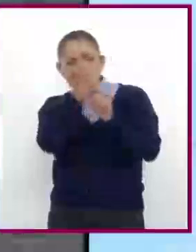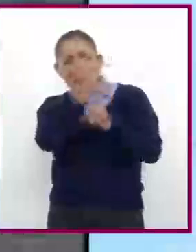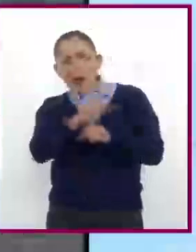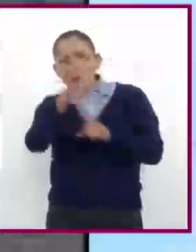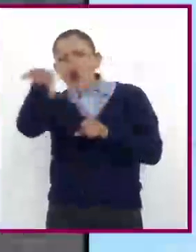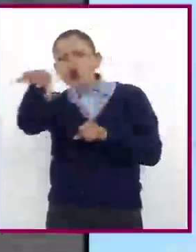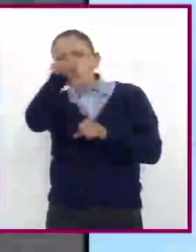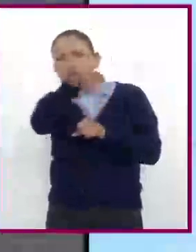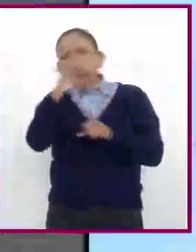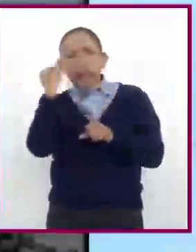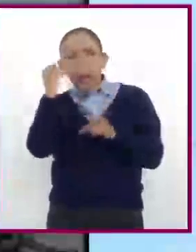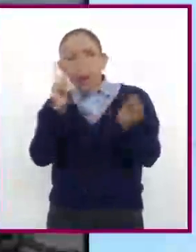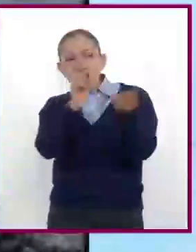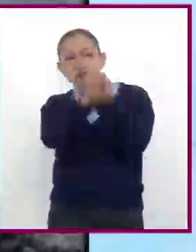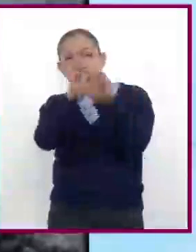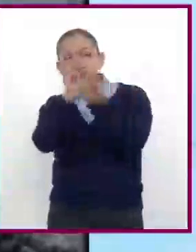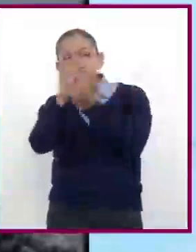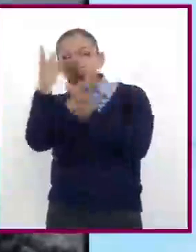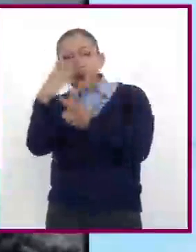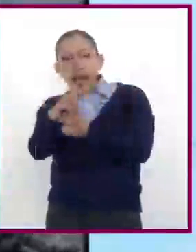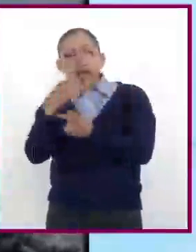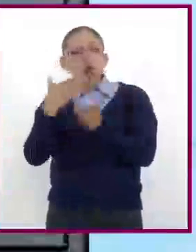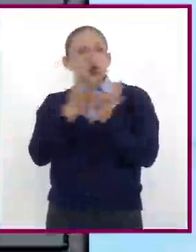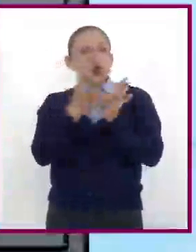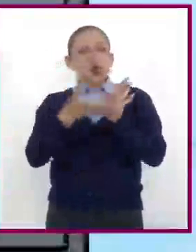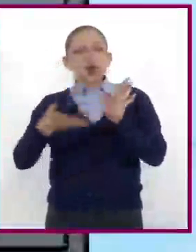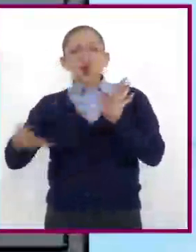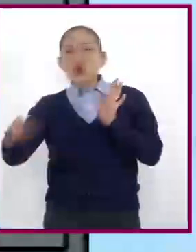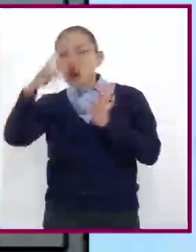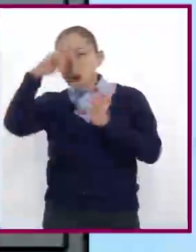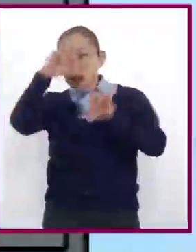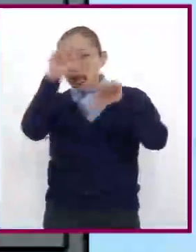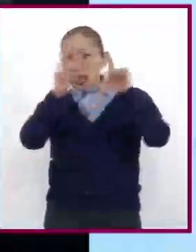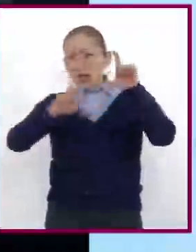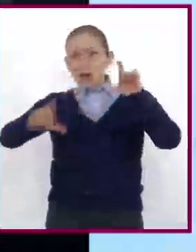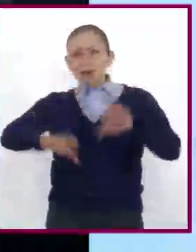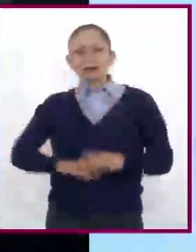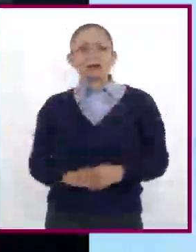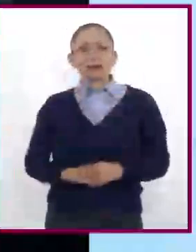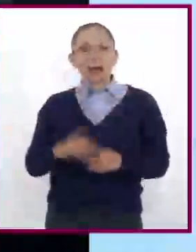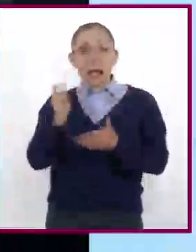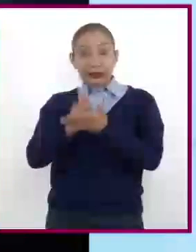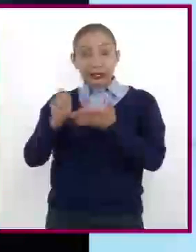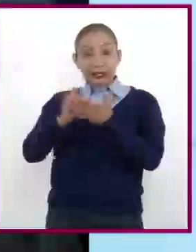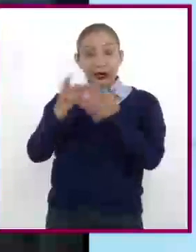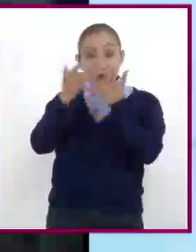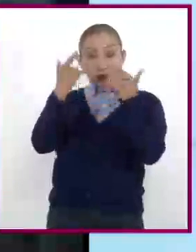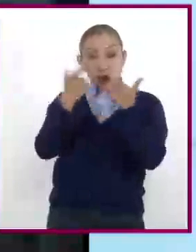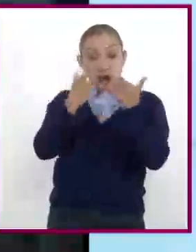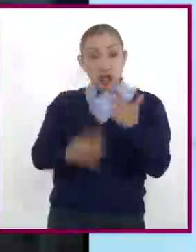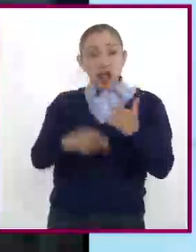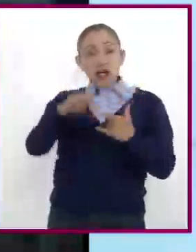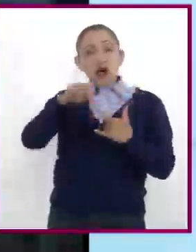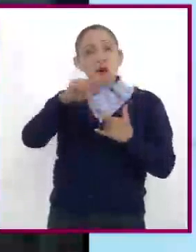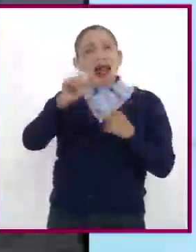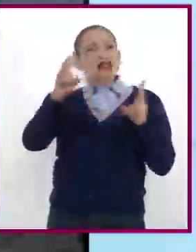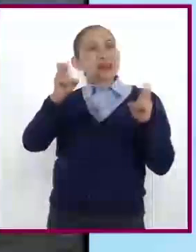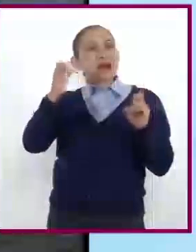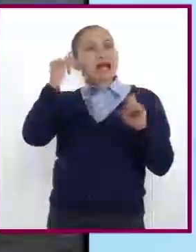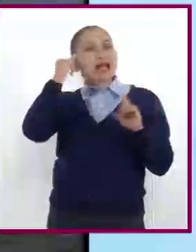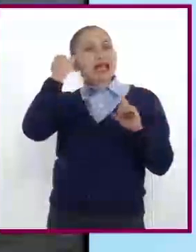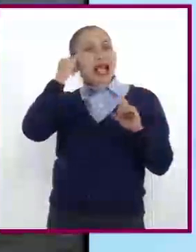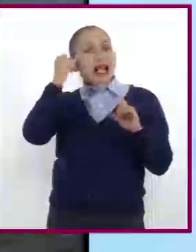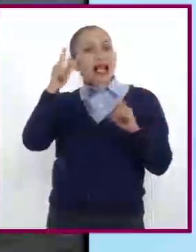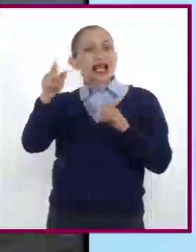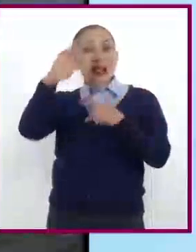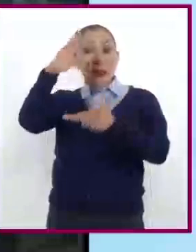indígenas, con los que se relaciona en sus viajes a lo largo de la República. Escritor de cuentos y novelas sobre el tema indígena y de